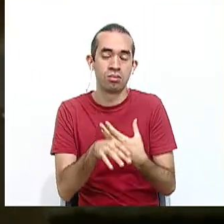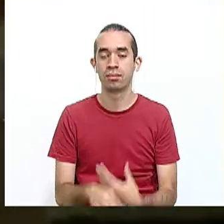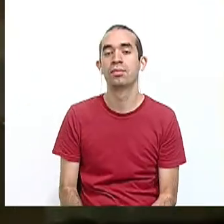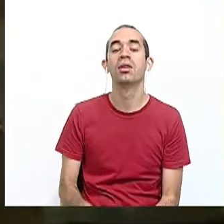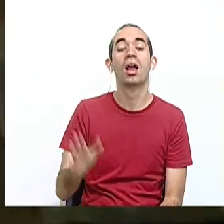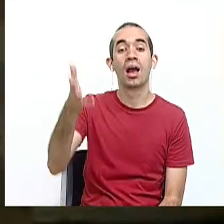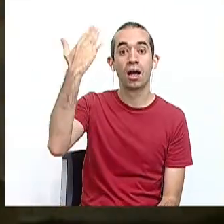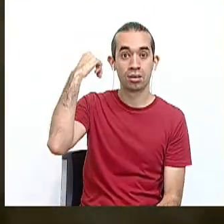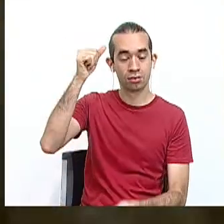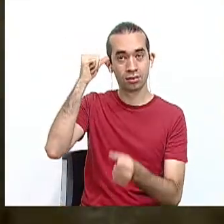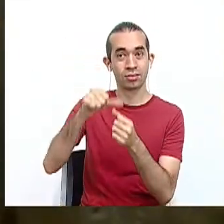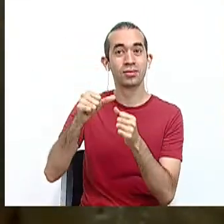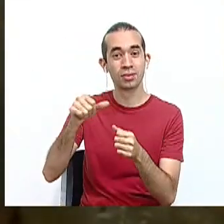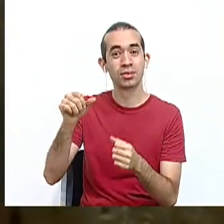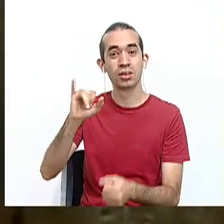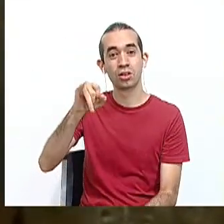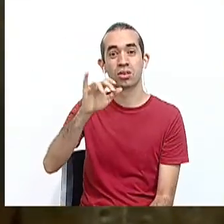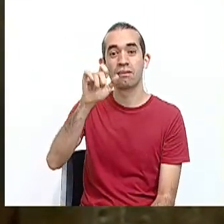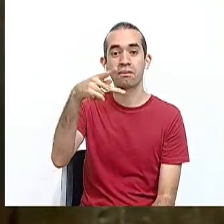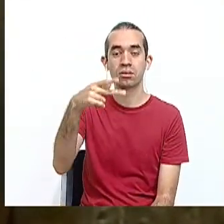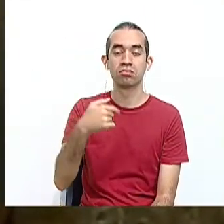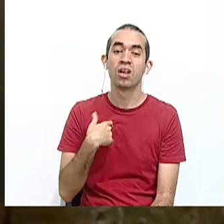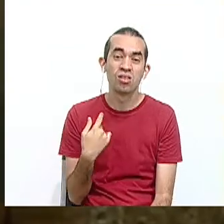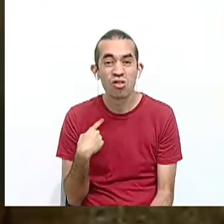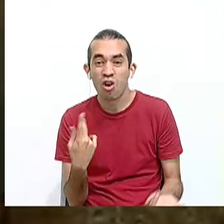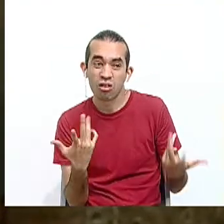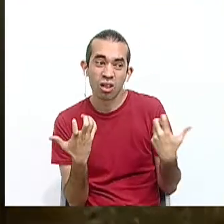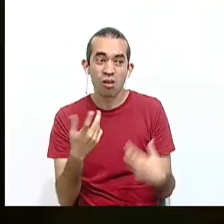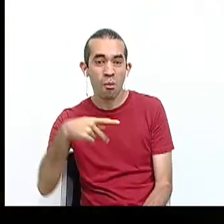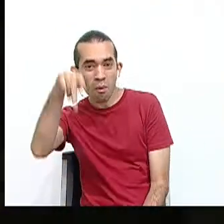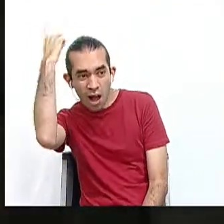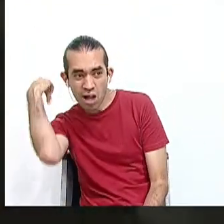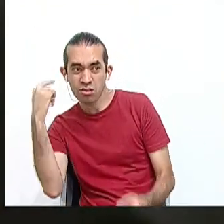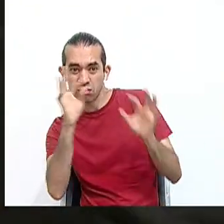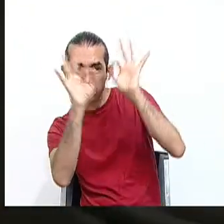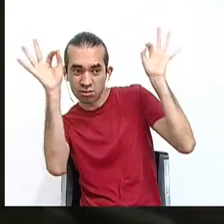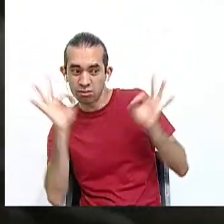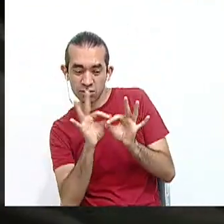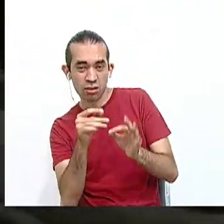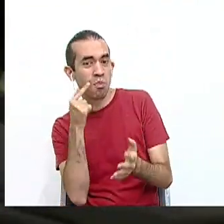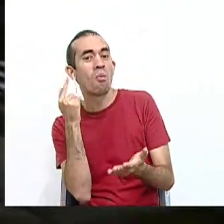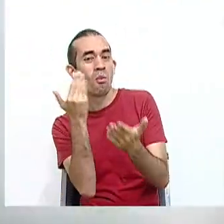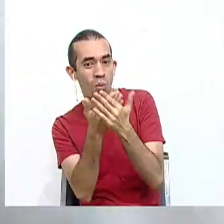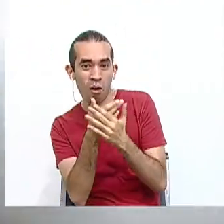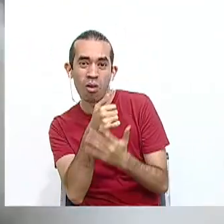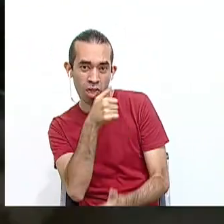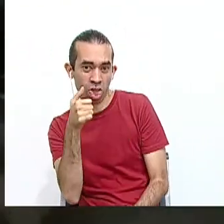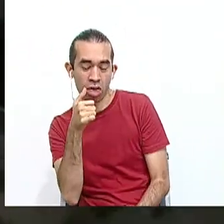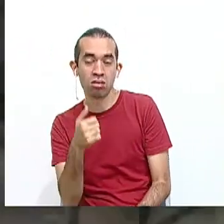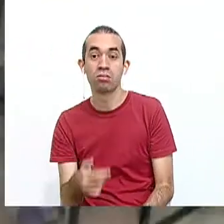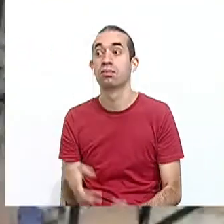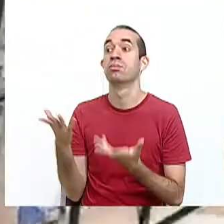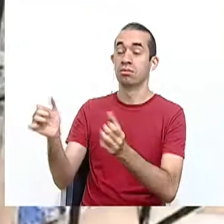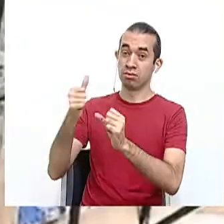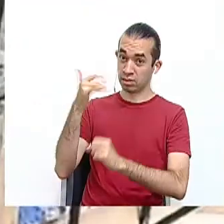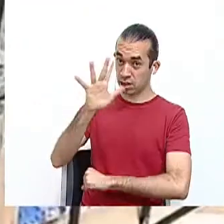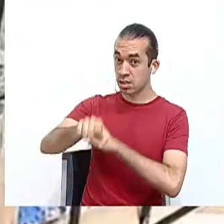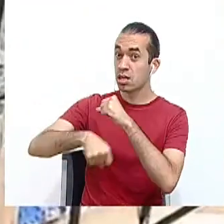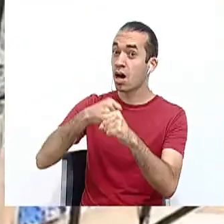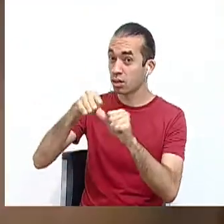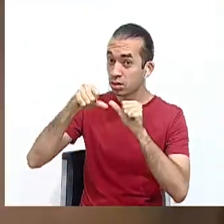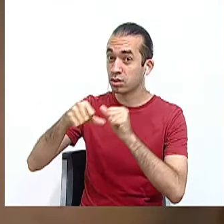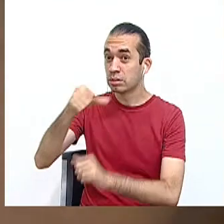y conocimos a Joseph. Y yo por no darme el taco de maricón probé. Luego de más de 15 años consumiendo, hoy